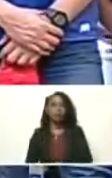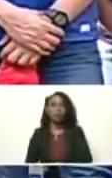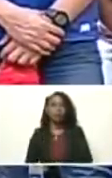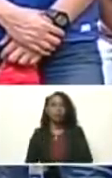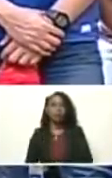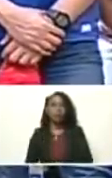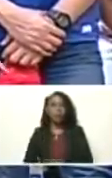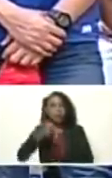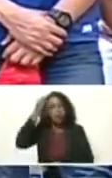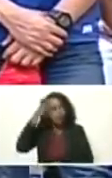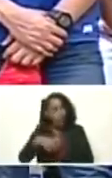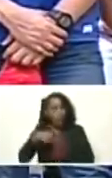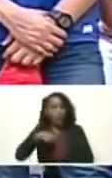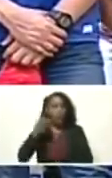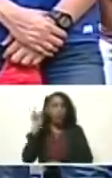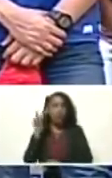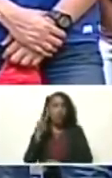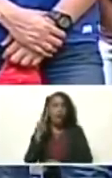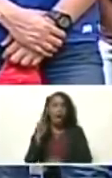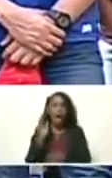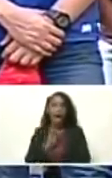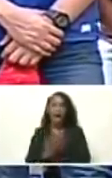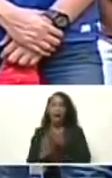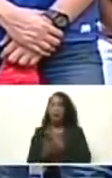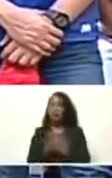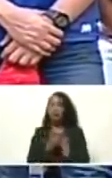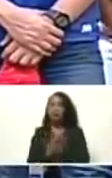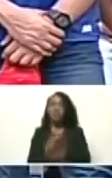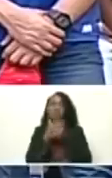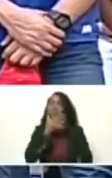Y creyeron que en Venezuela era pan comido.